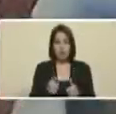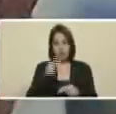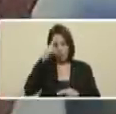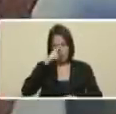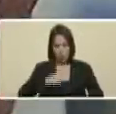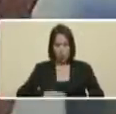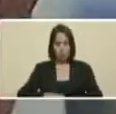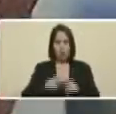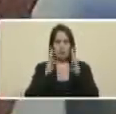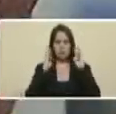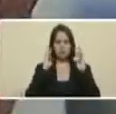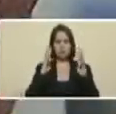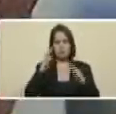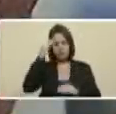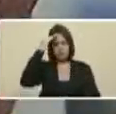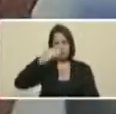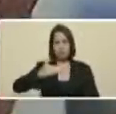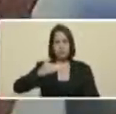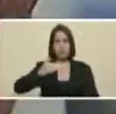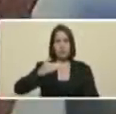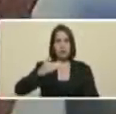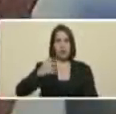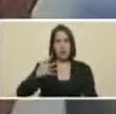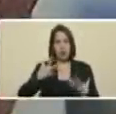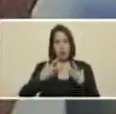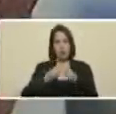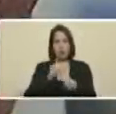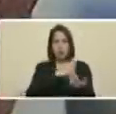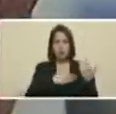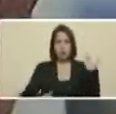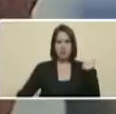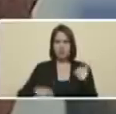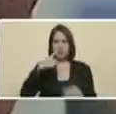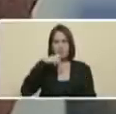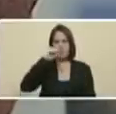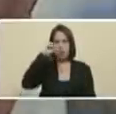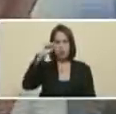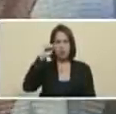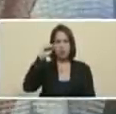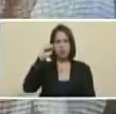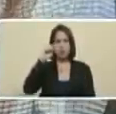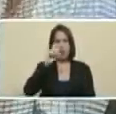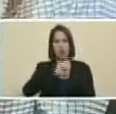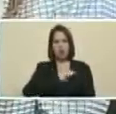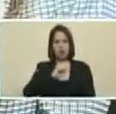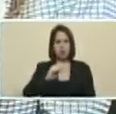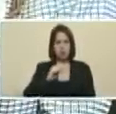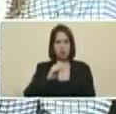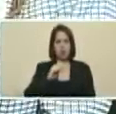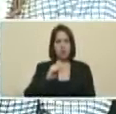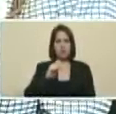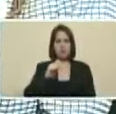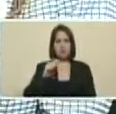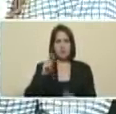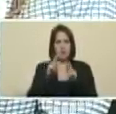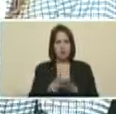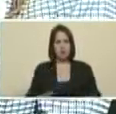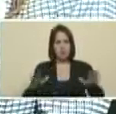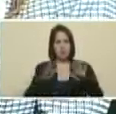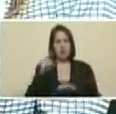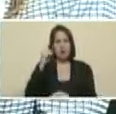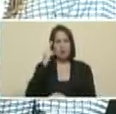Honor por el ciudadano Nicolás Maduro Moros, presidente constitucional de la República Bolivariana de